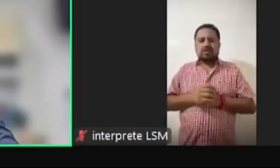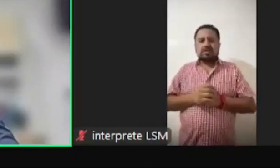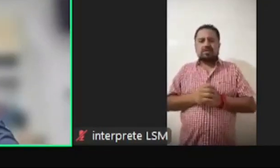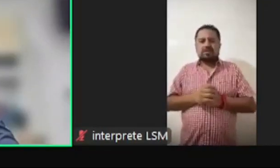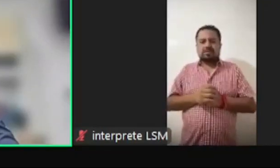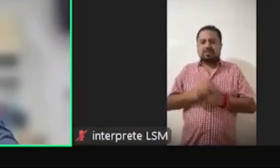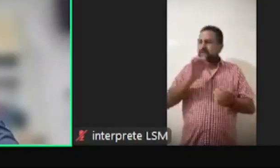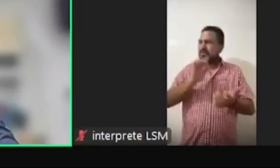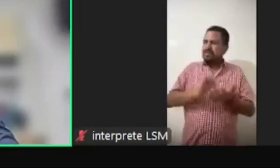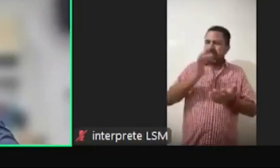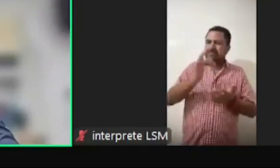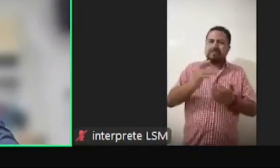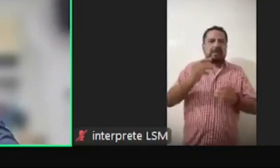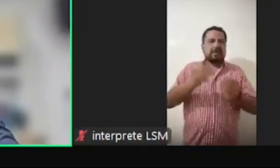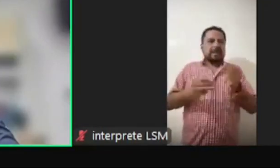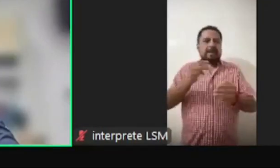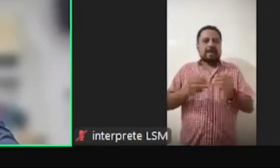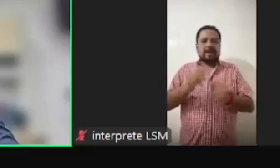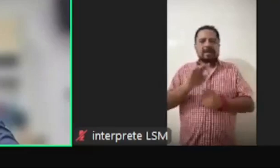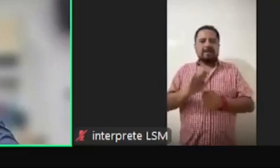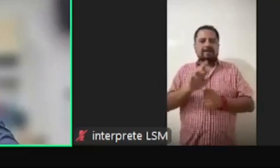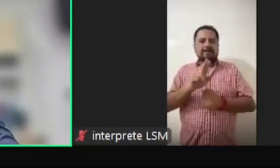magistrada. Magistrada y la Rosa Delgado Brito.